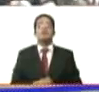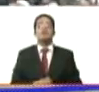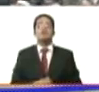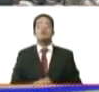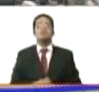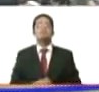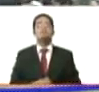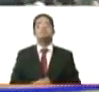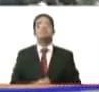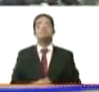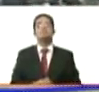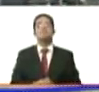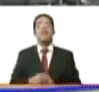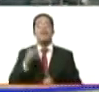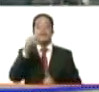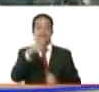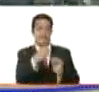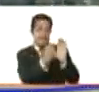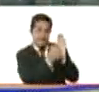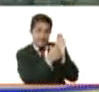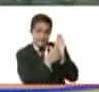Esta ley constitucional